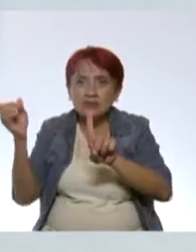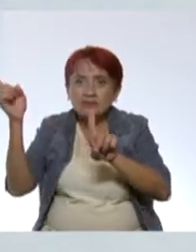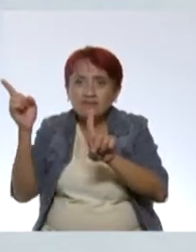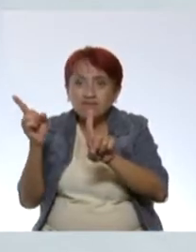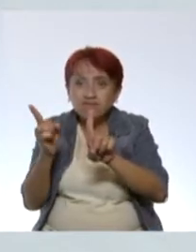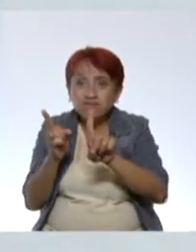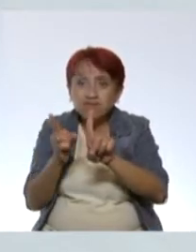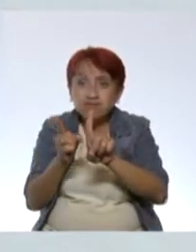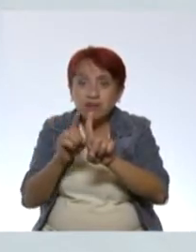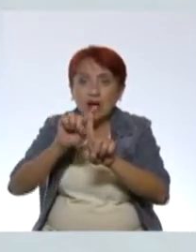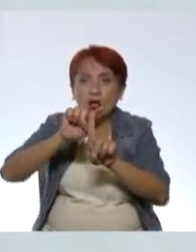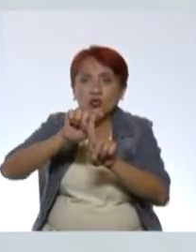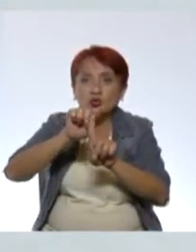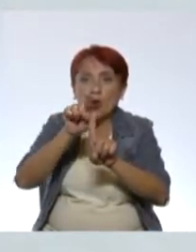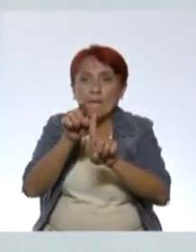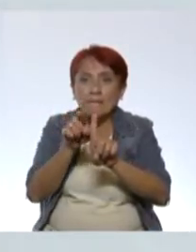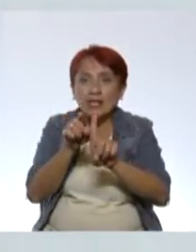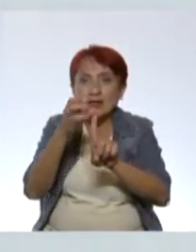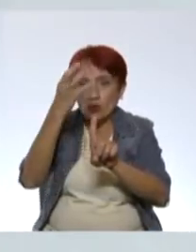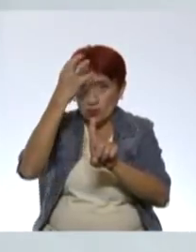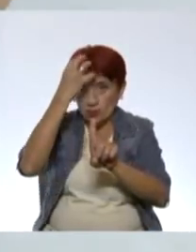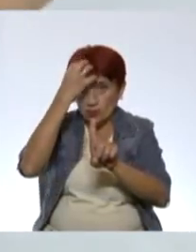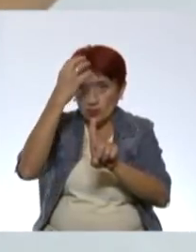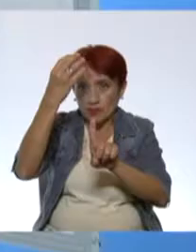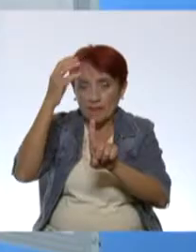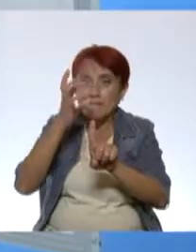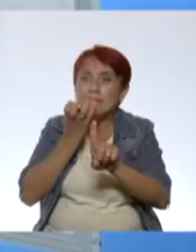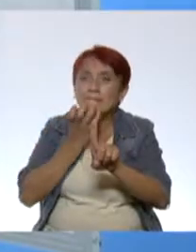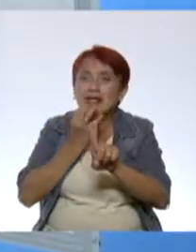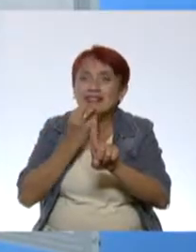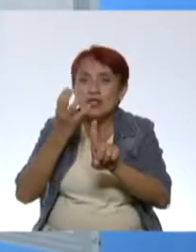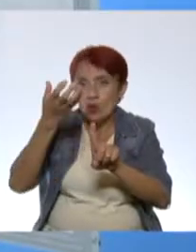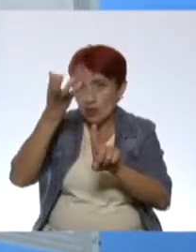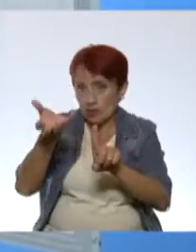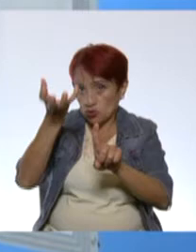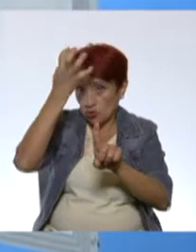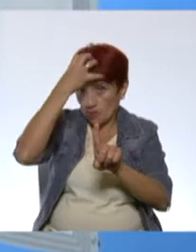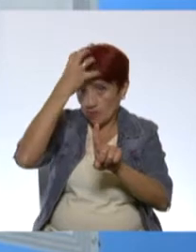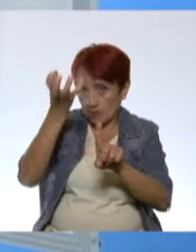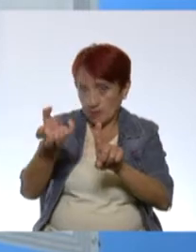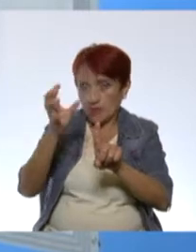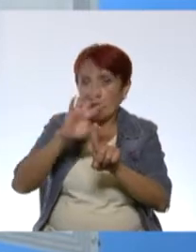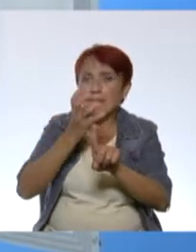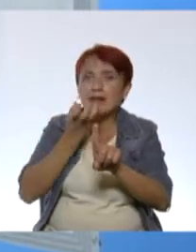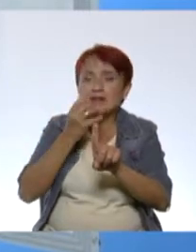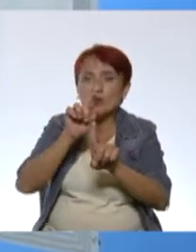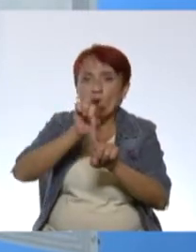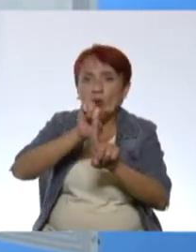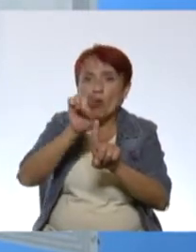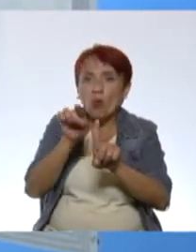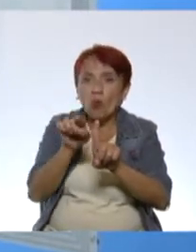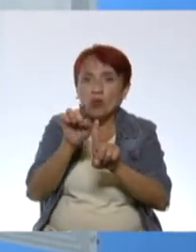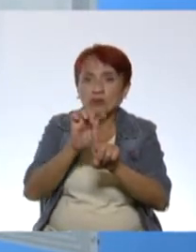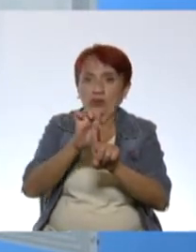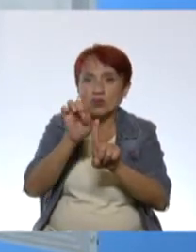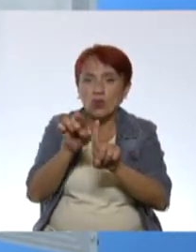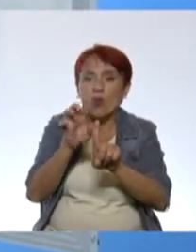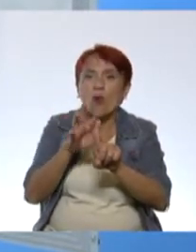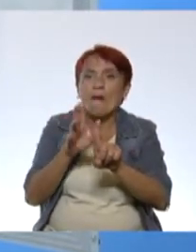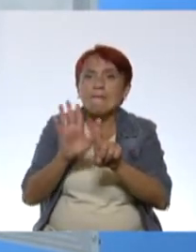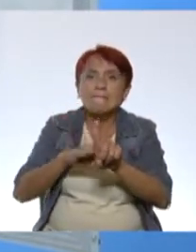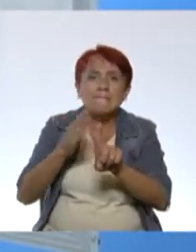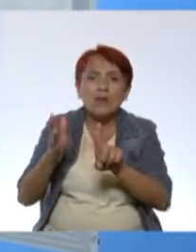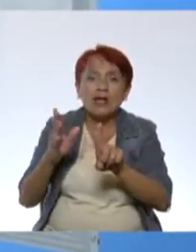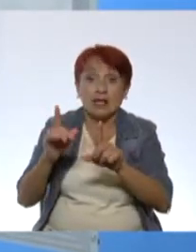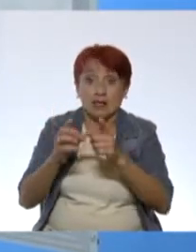que nos indica que ese 3 se va a repetir infinitas veces. Esto es lo que se conocen como expresiones periódicas y son